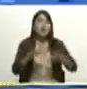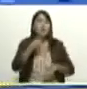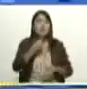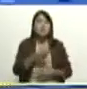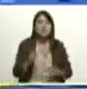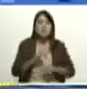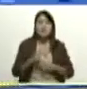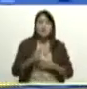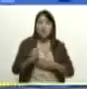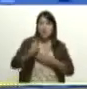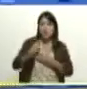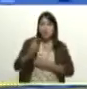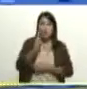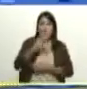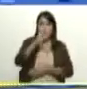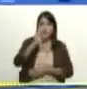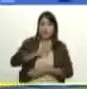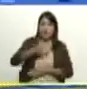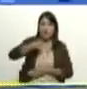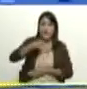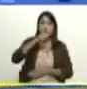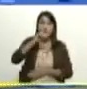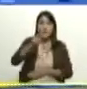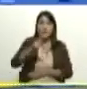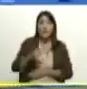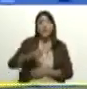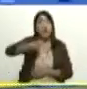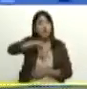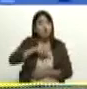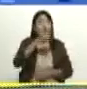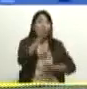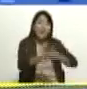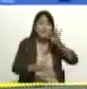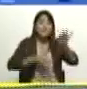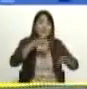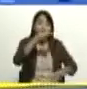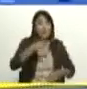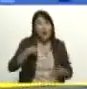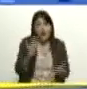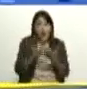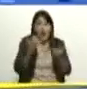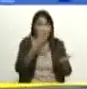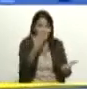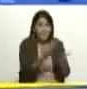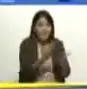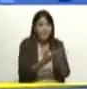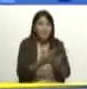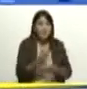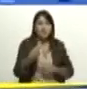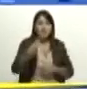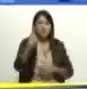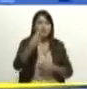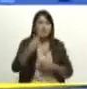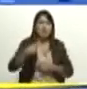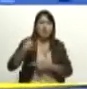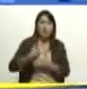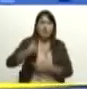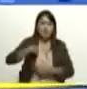sanciones contra Maduro, y lo dijimos en su tiempo y hoy está demostrado. No son sanciones contra mí,